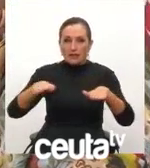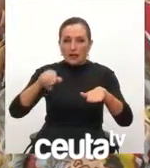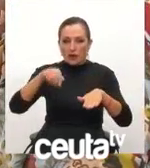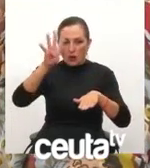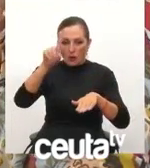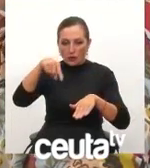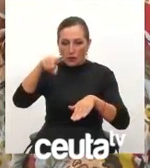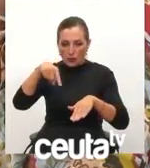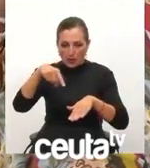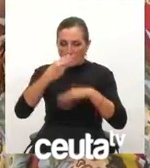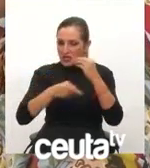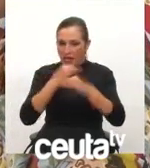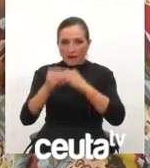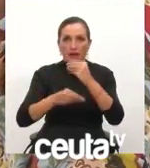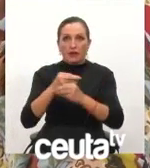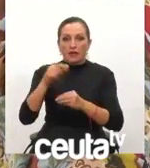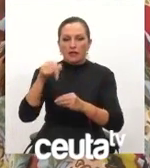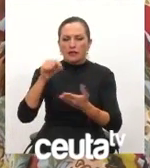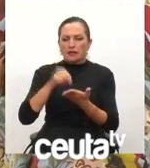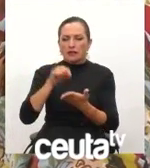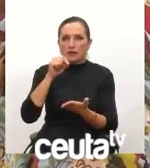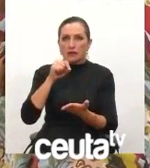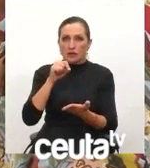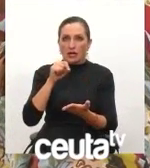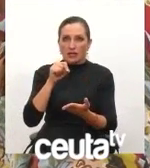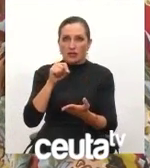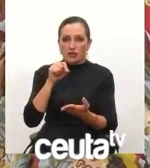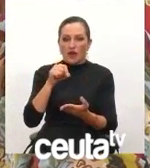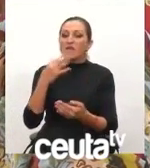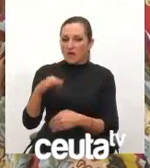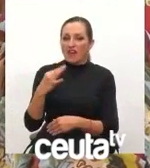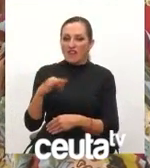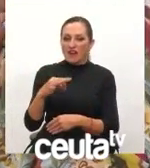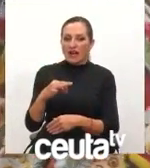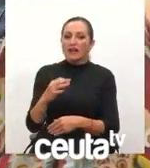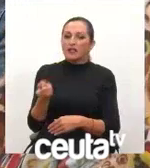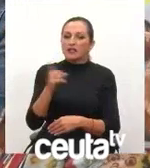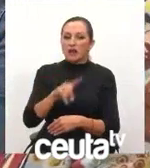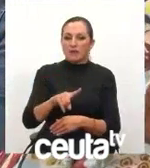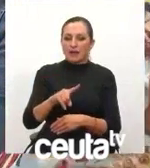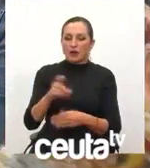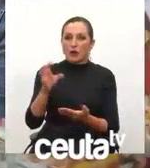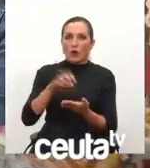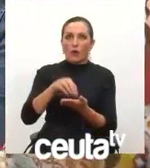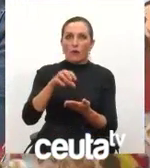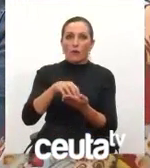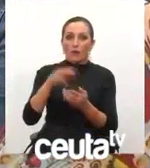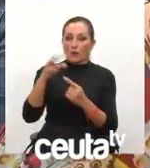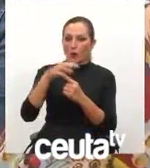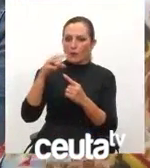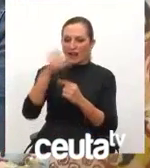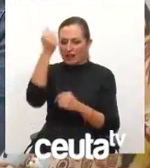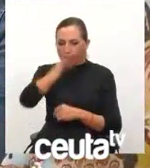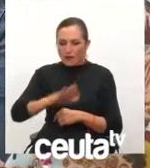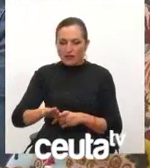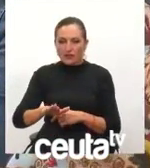4 meses, que esperemos que en esta ocasión sea verdad. Al igual sucede con los parques infantiles. Hace tan solo unos